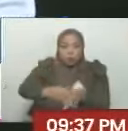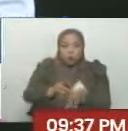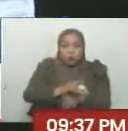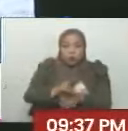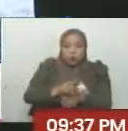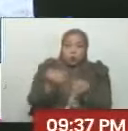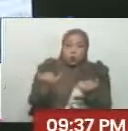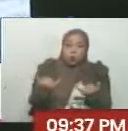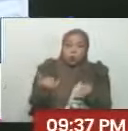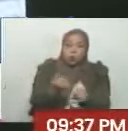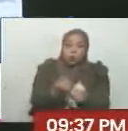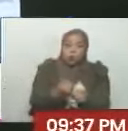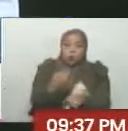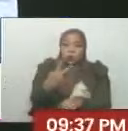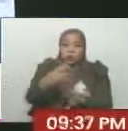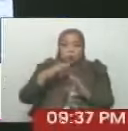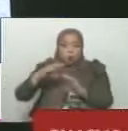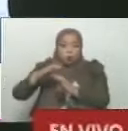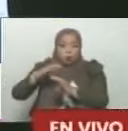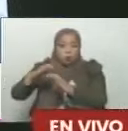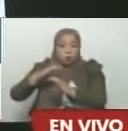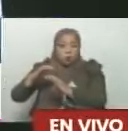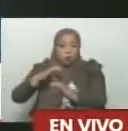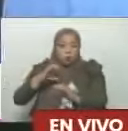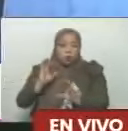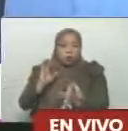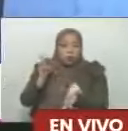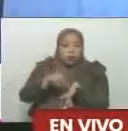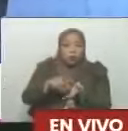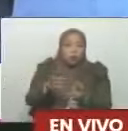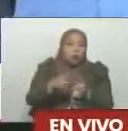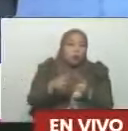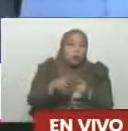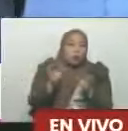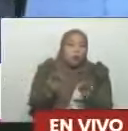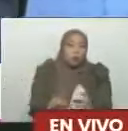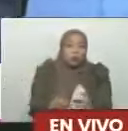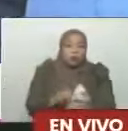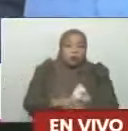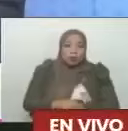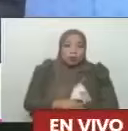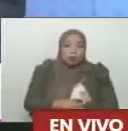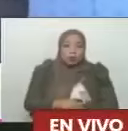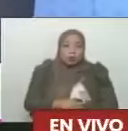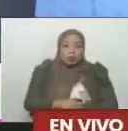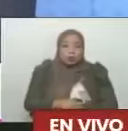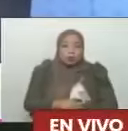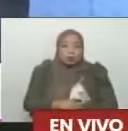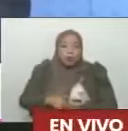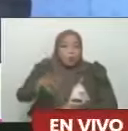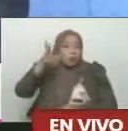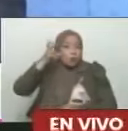Bueno, ahorita andamos en dos autobuses. Ya me entregaron. De los que usted conoce. Pacheco.